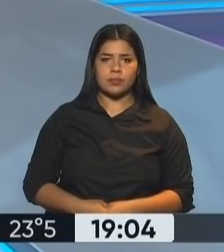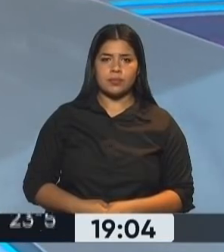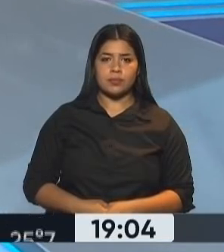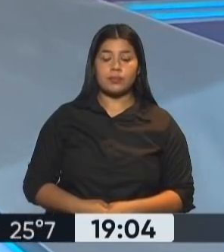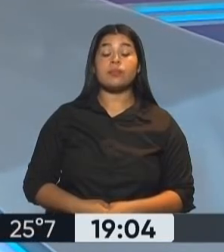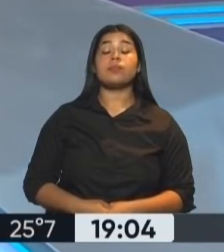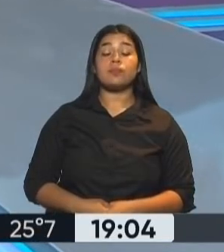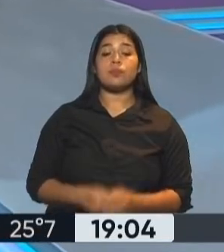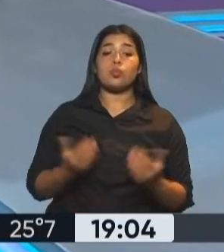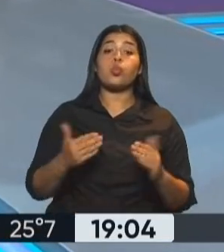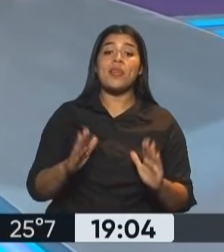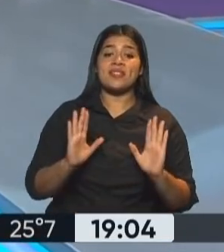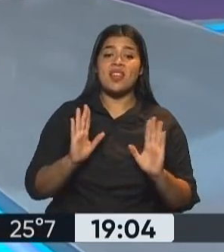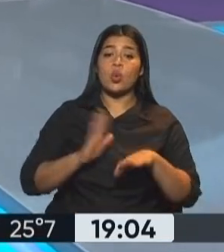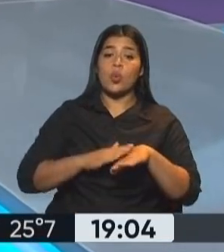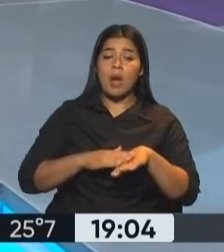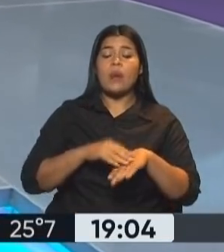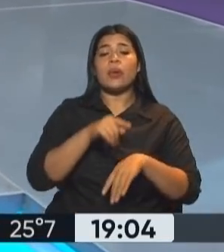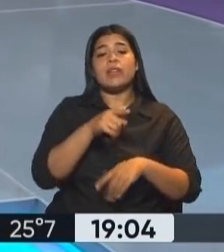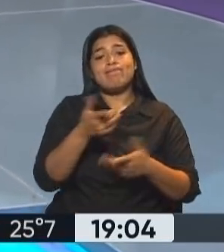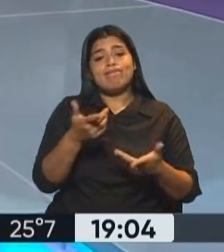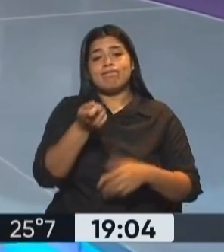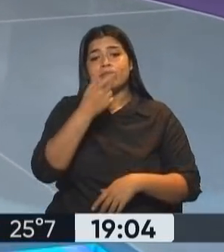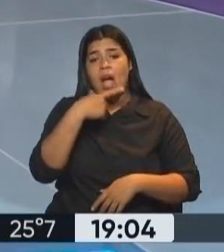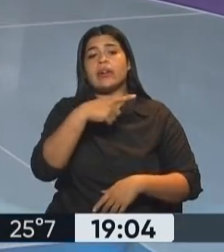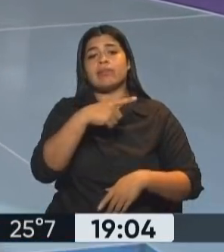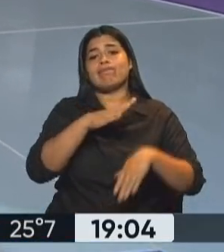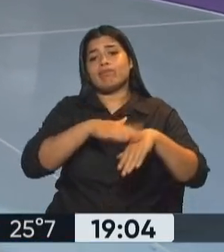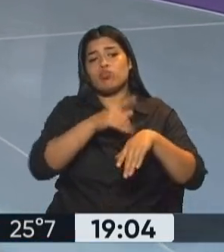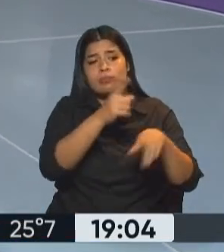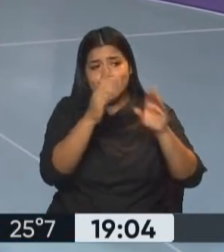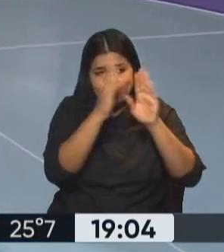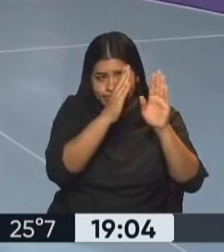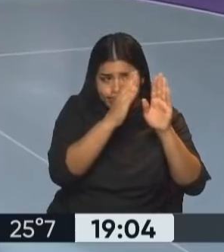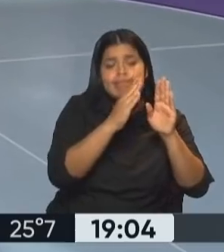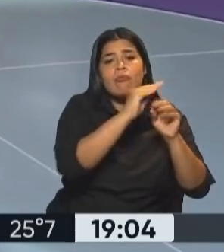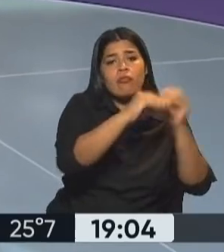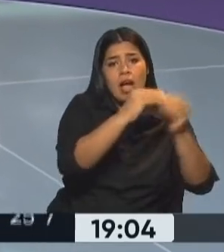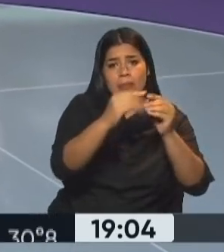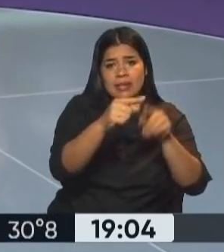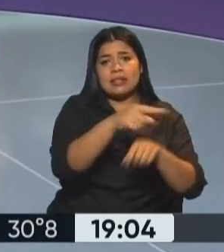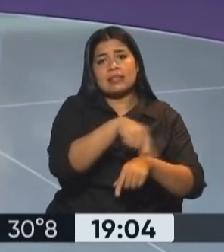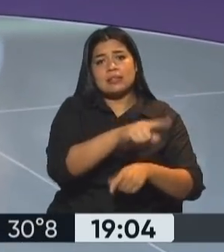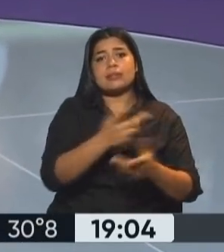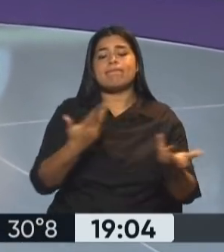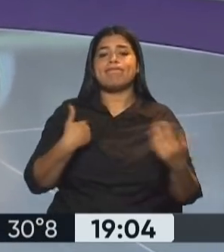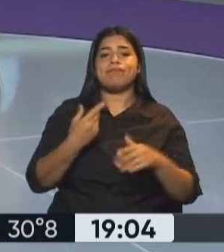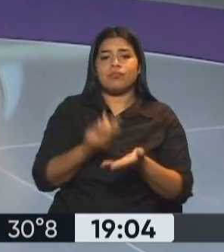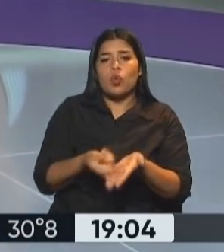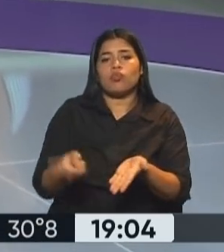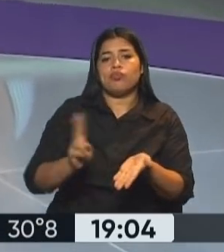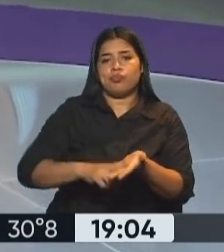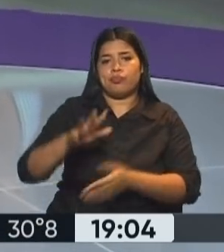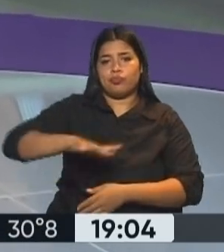Presunto espionaje ilegal a familiares de Lara San Juan del expresidente Mauricio Macri, como le adelantábamos, se presentó nuevamente en